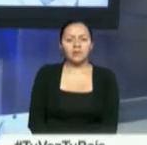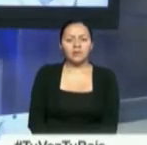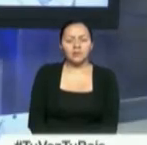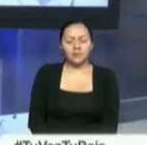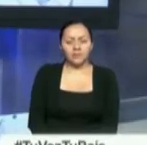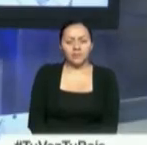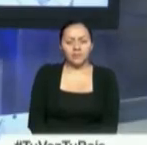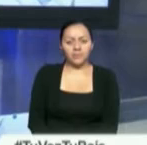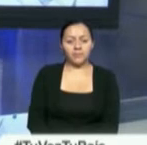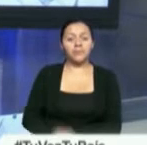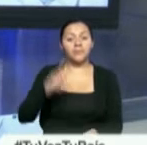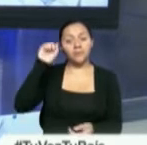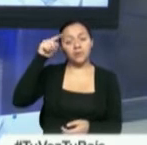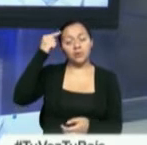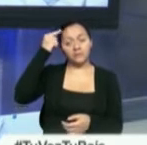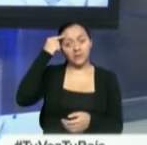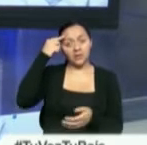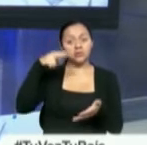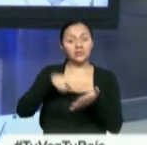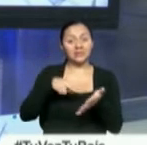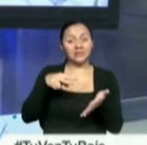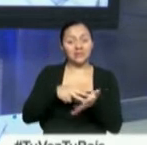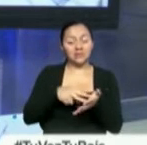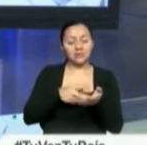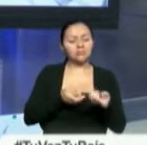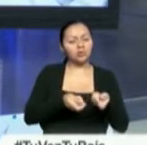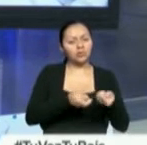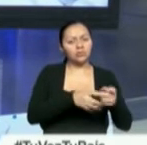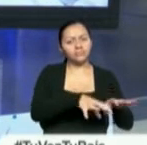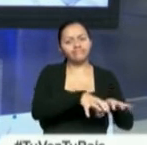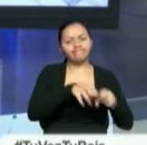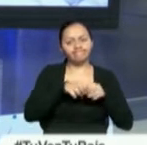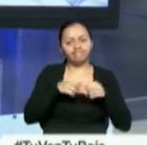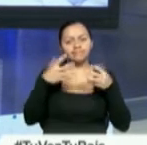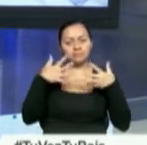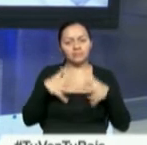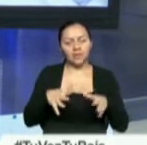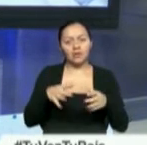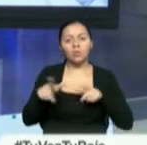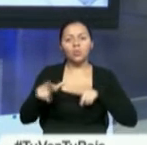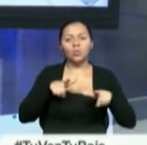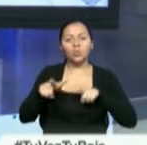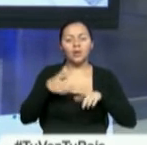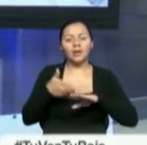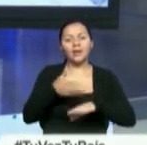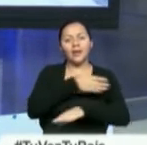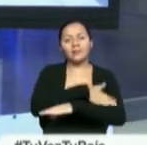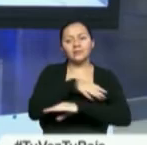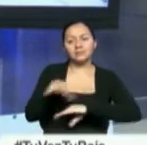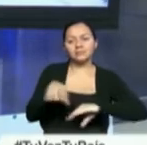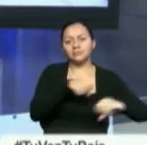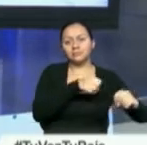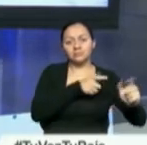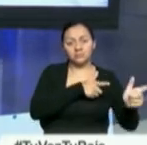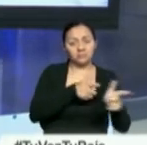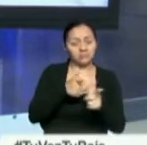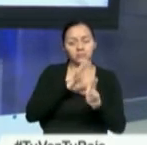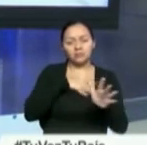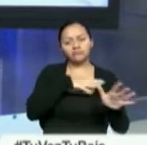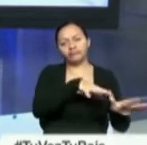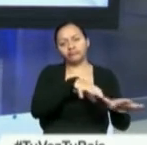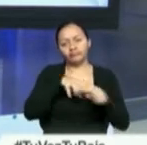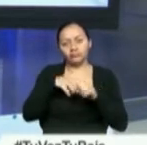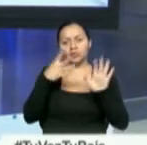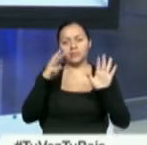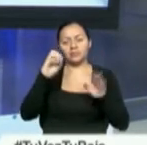las fuerzas gubernamentales sirias pasaron a controlar un 90% de las zonas que se hallaban en manos rebeldes anunció así